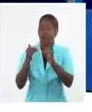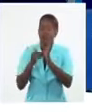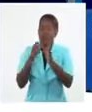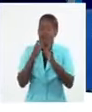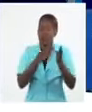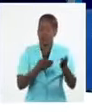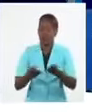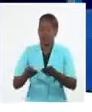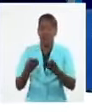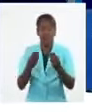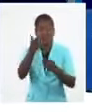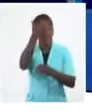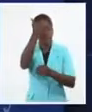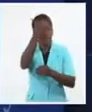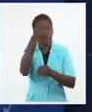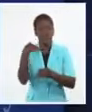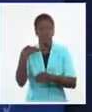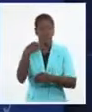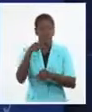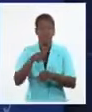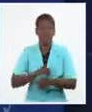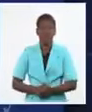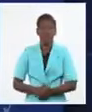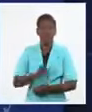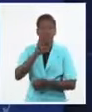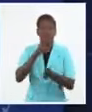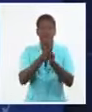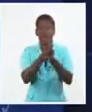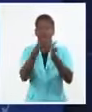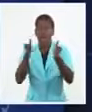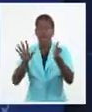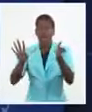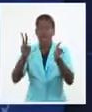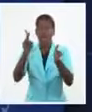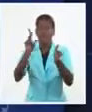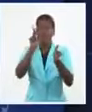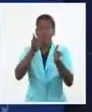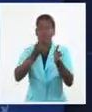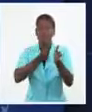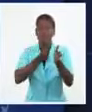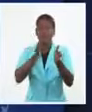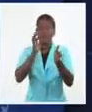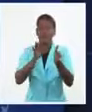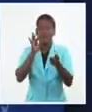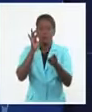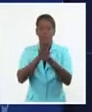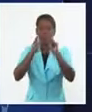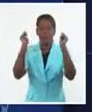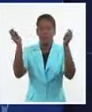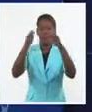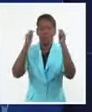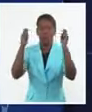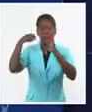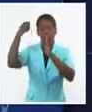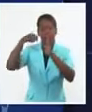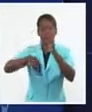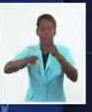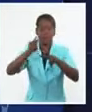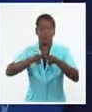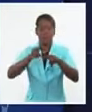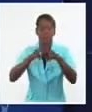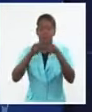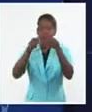Muchas gracias por invitarme. Del 3 al 12 de diciembre regresa al Festival Internacional del Nuevo Cine Latinoamericano a La Habana, pero